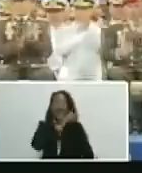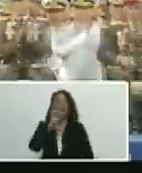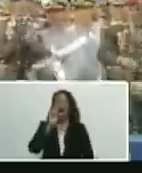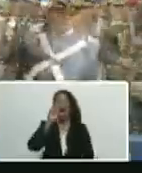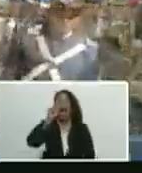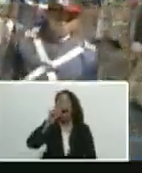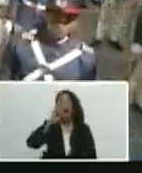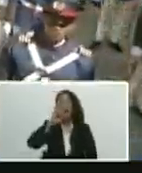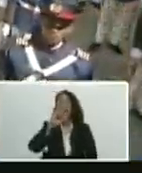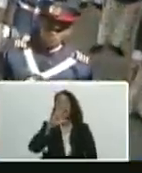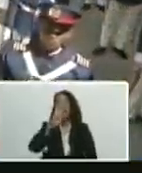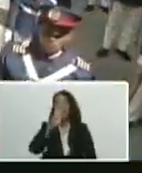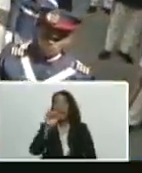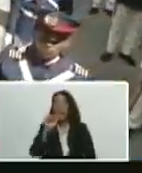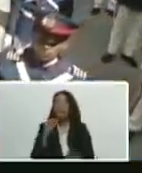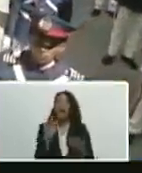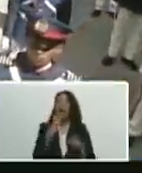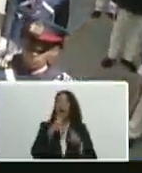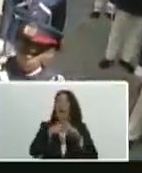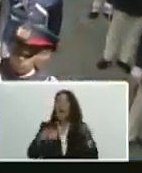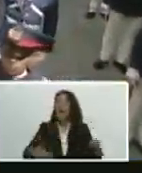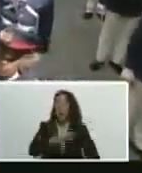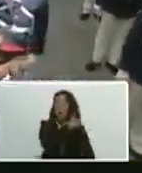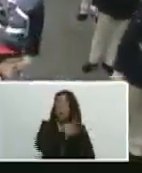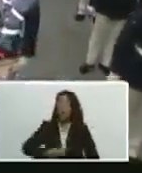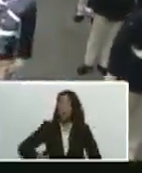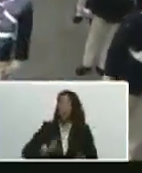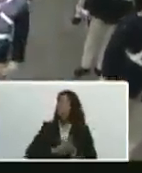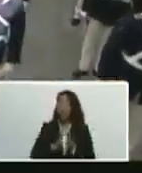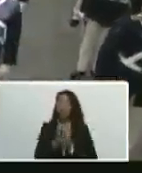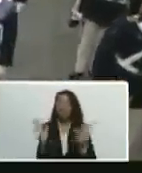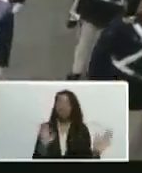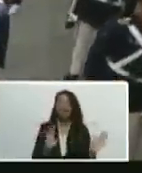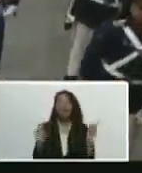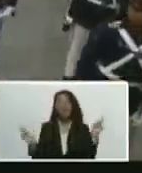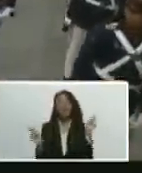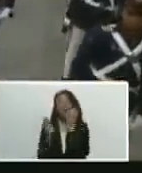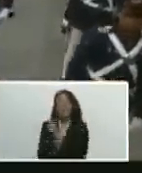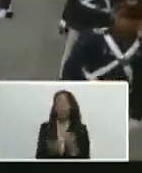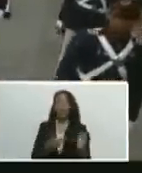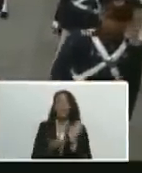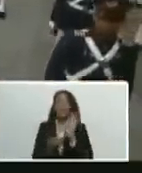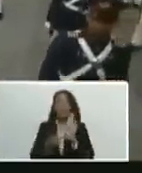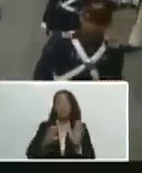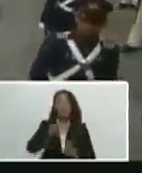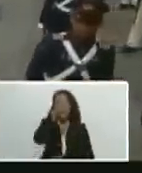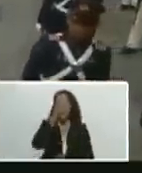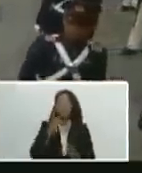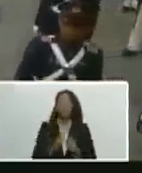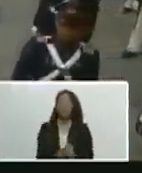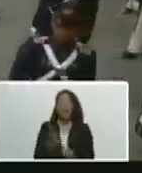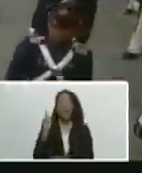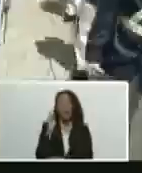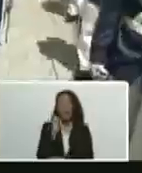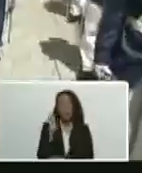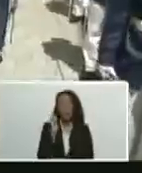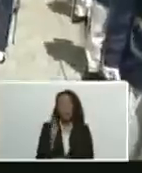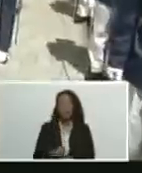Brito Hernández, excomandante de la Armada Nacional Bolivariana en representación de los mayores generales.